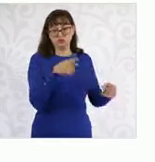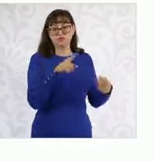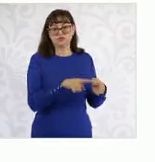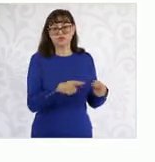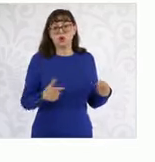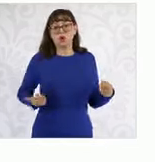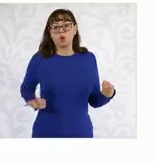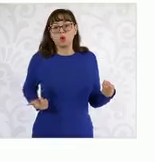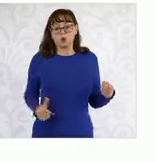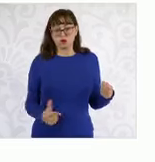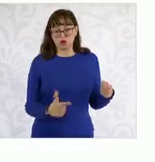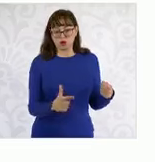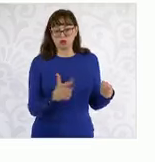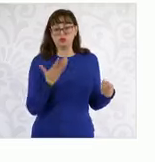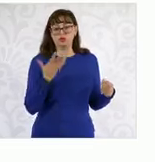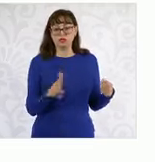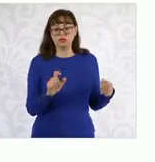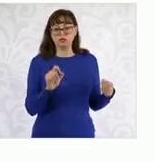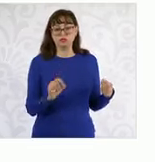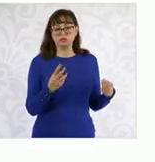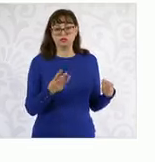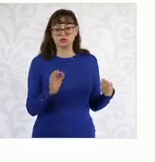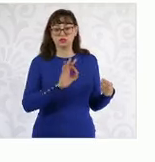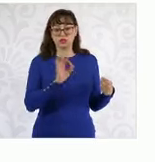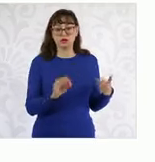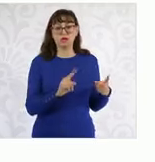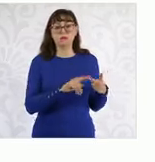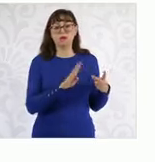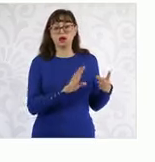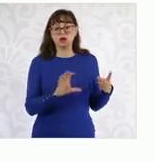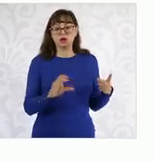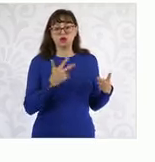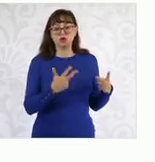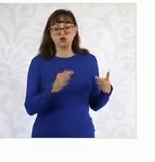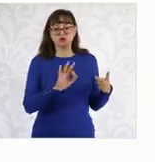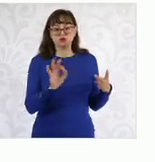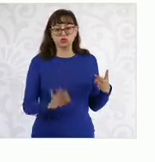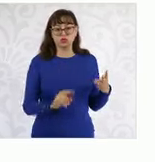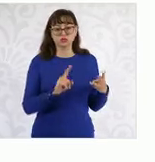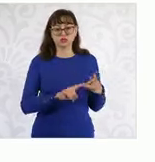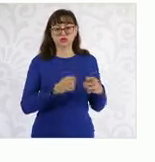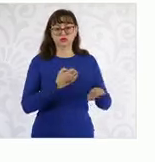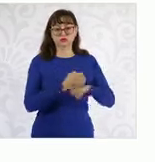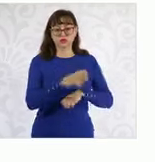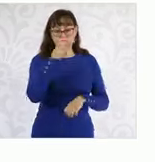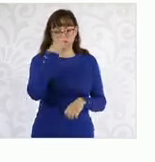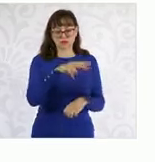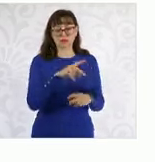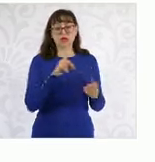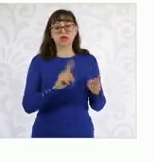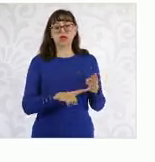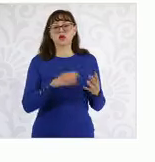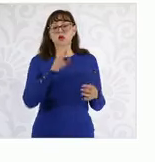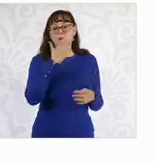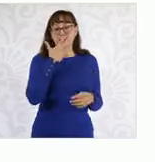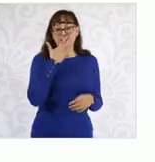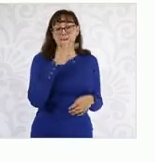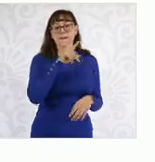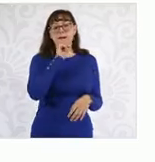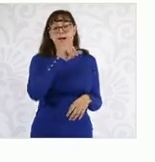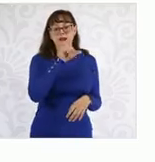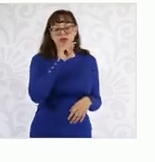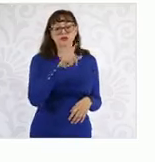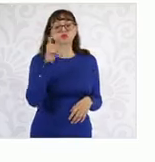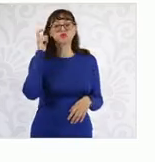con 10.3%, Baja California 8%, Estado de México, Chihuahua, Jalisco,